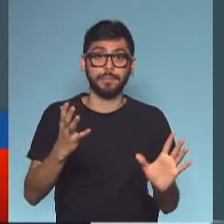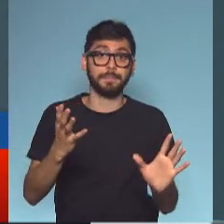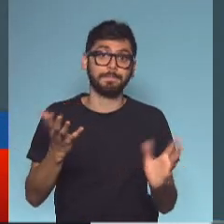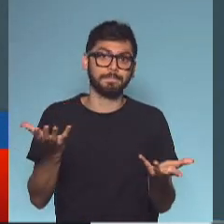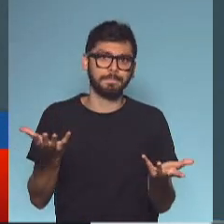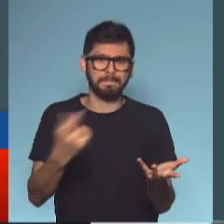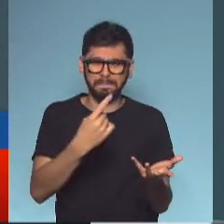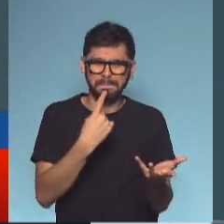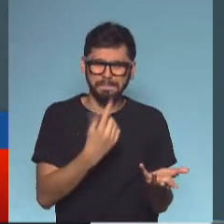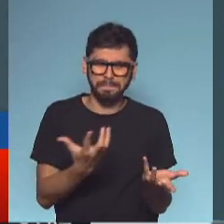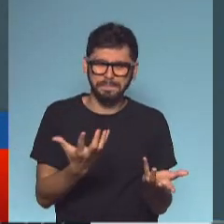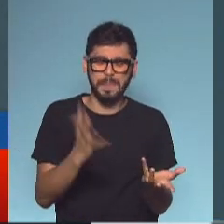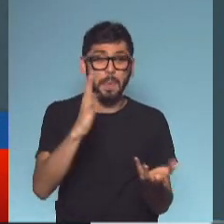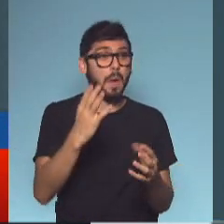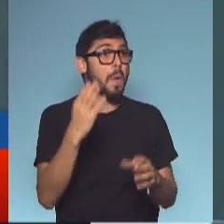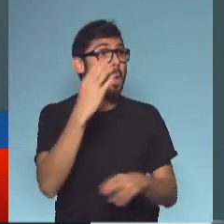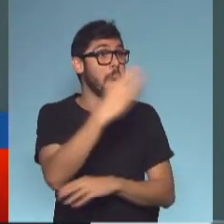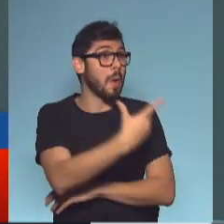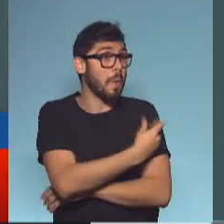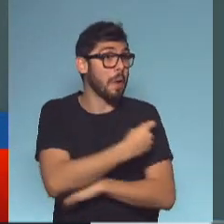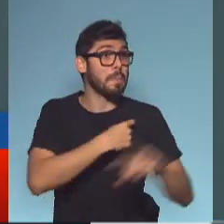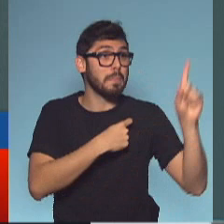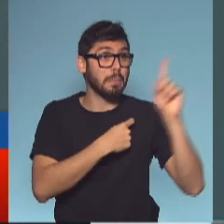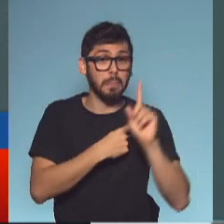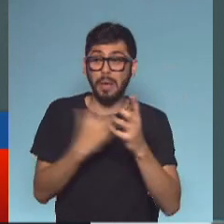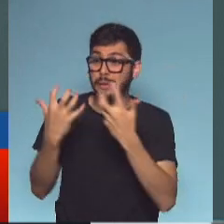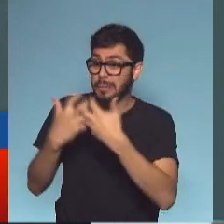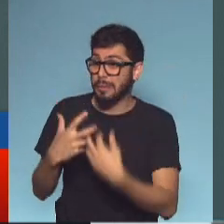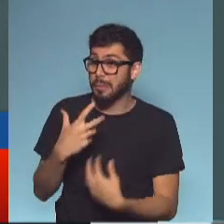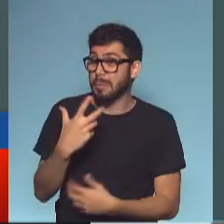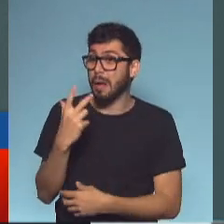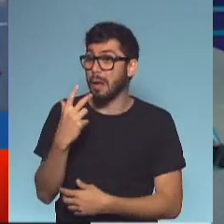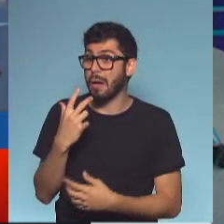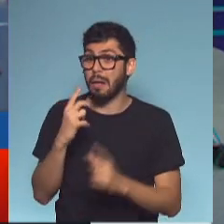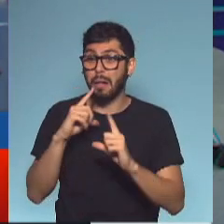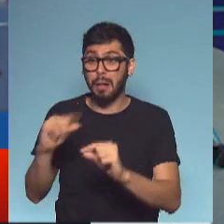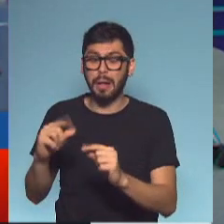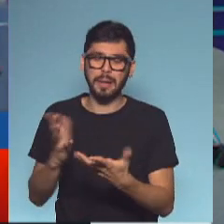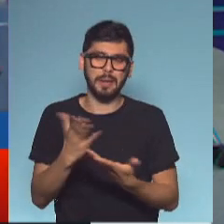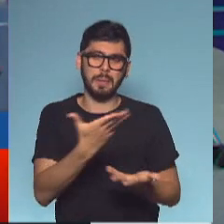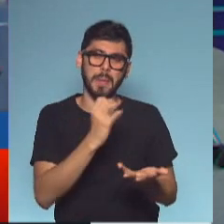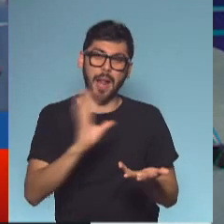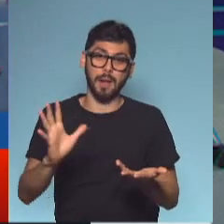que si además de ir a vacunarte vas a volver cuestionando el sistema vacunatorio y quedas un poquito en offside, y si te vas a transformar en